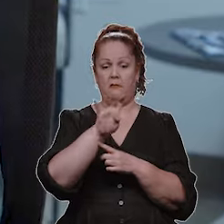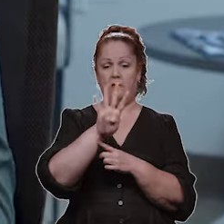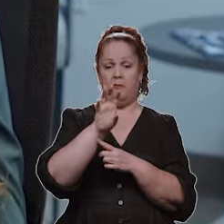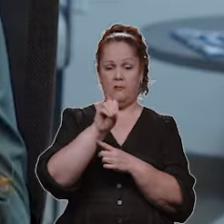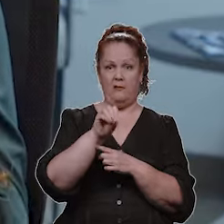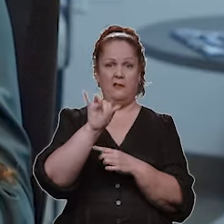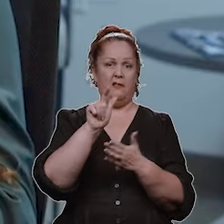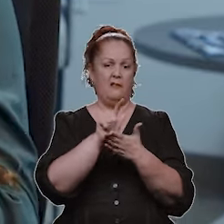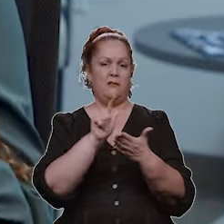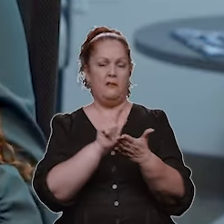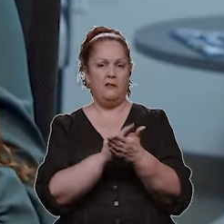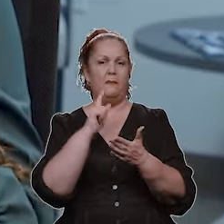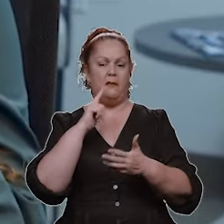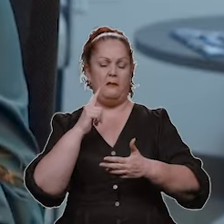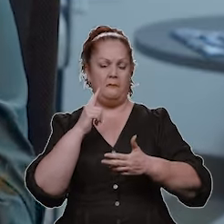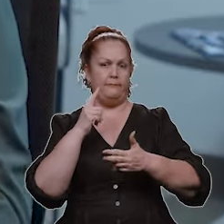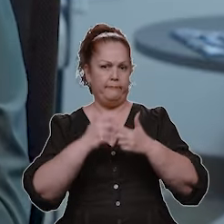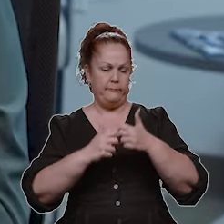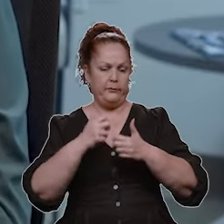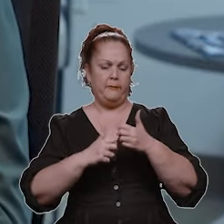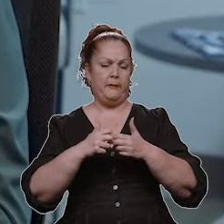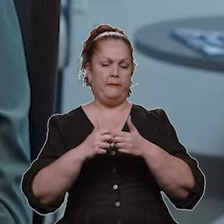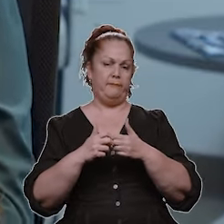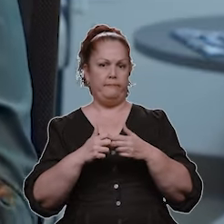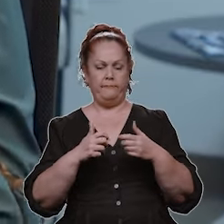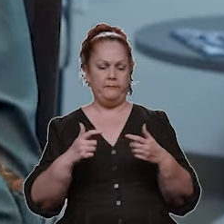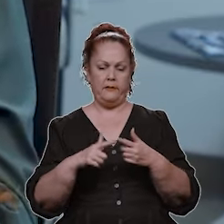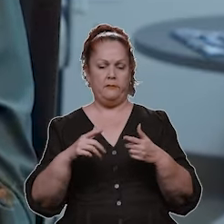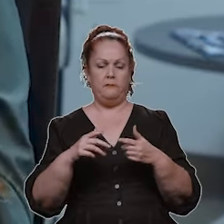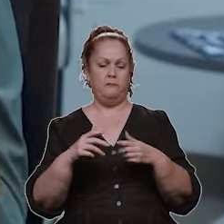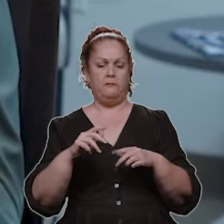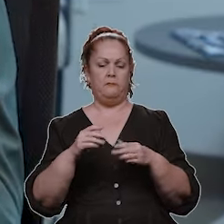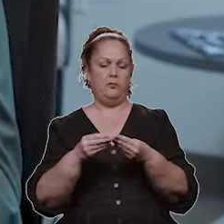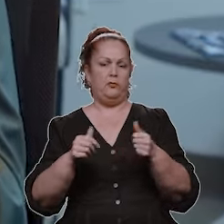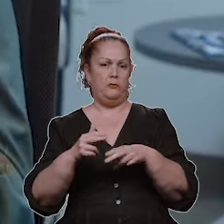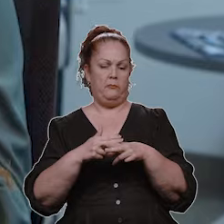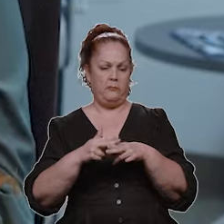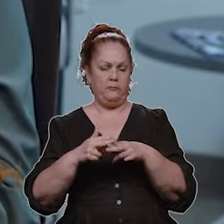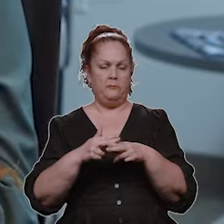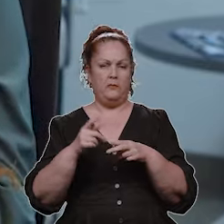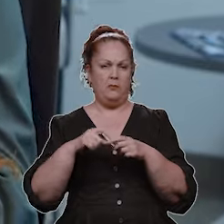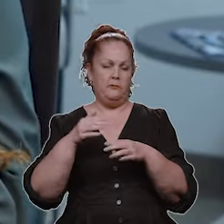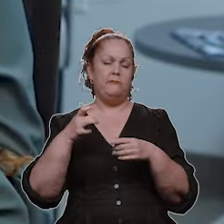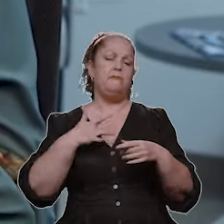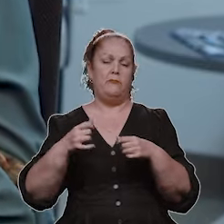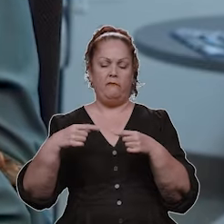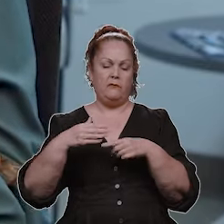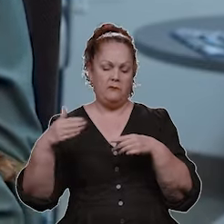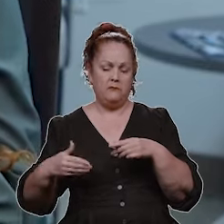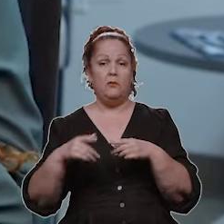140 que es la ley sobre controversias y Estados provisionales de derecho dentro de esta ley Pues Hay también una